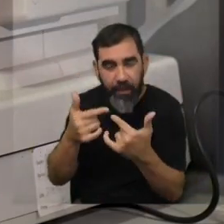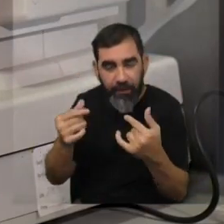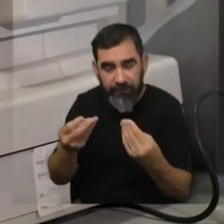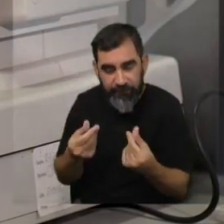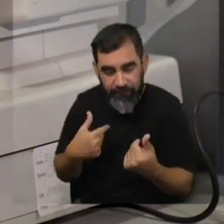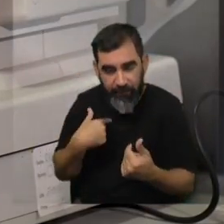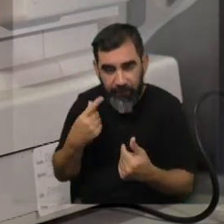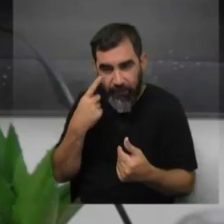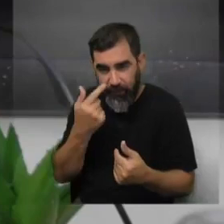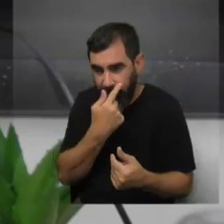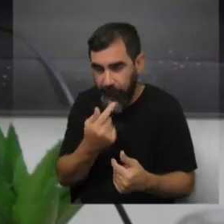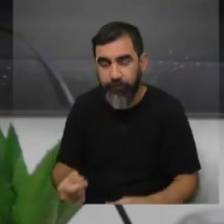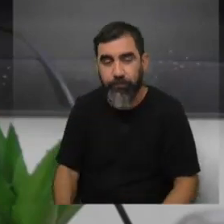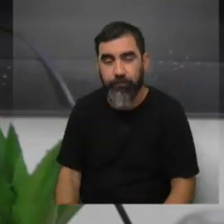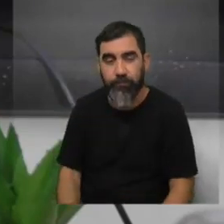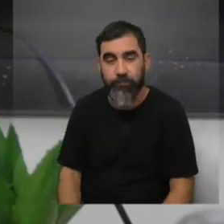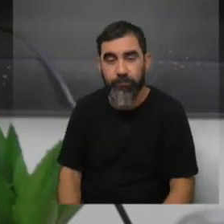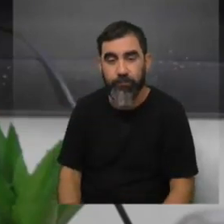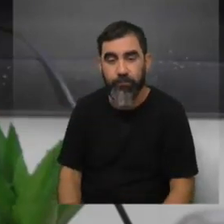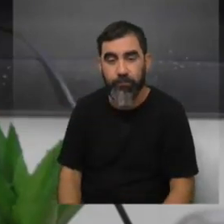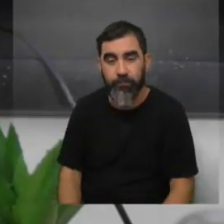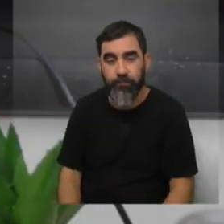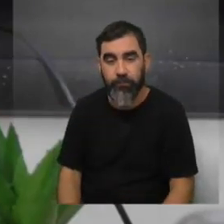párpado y la superficie del ojo.